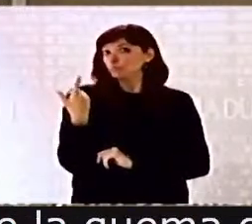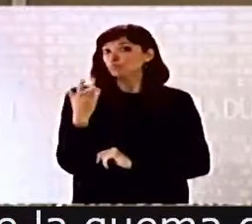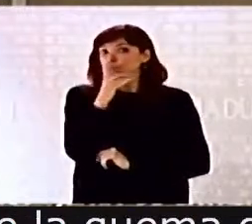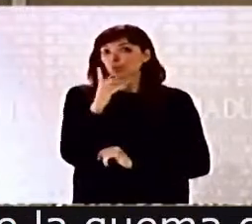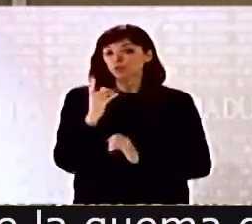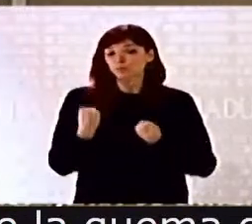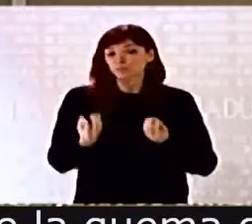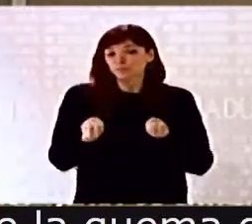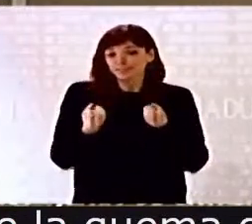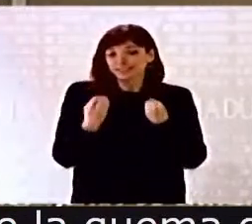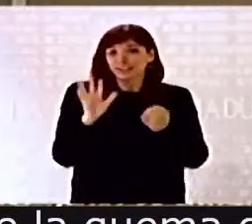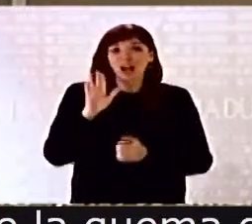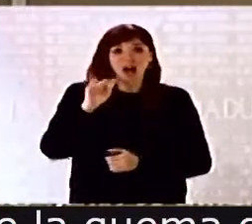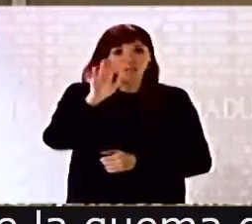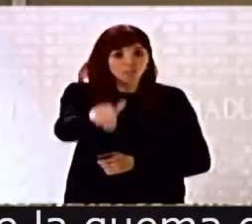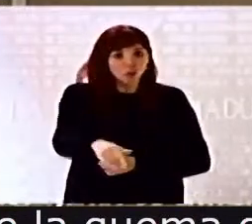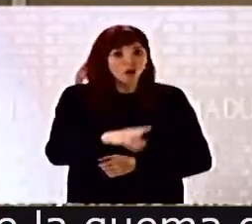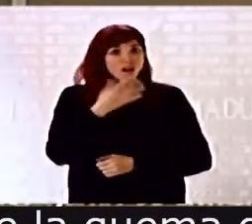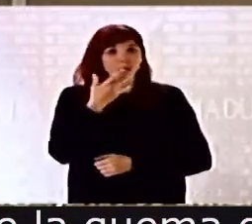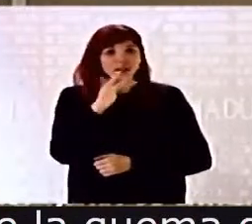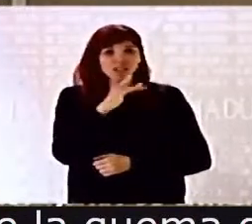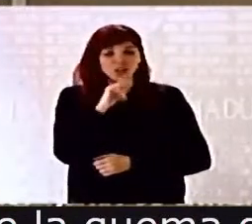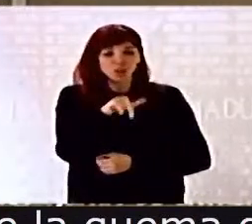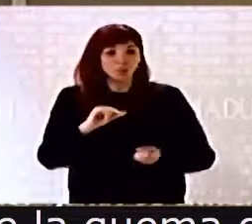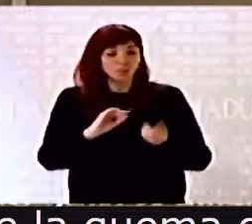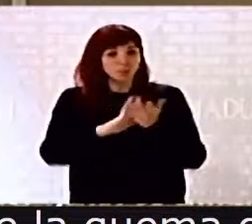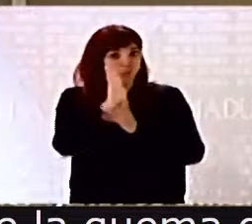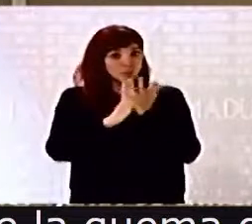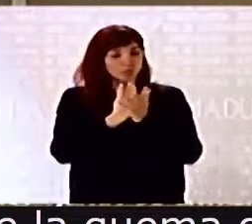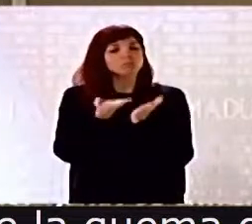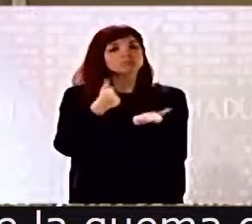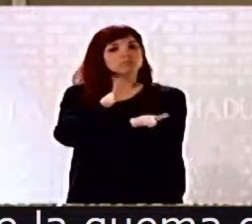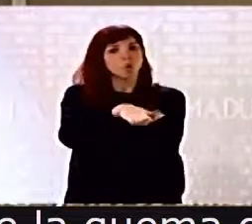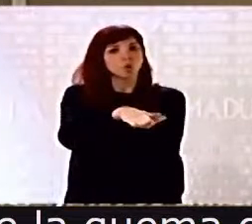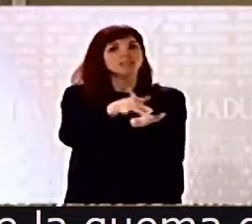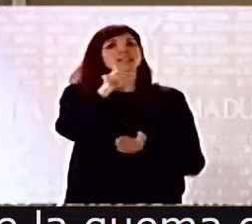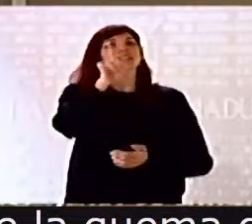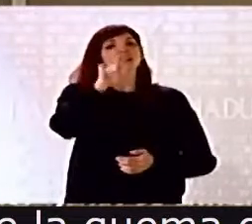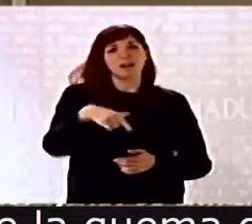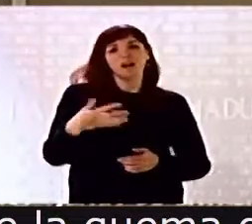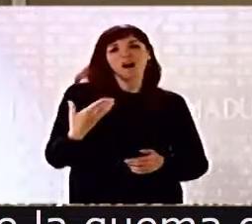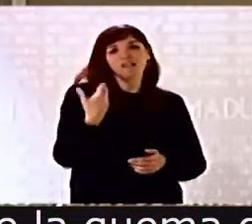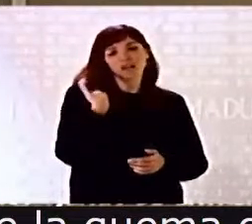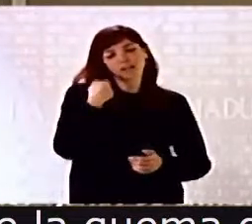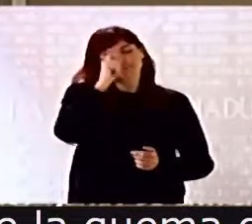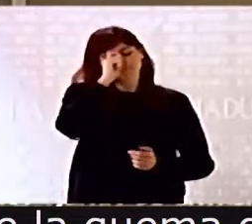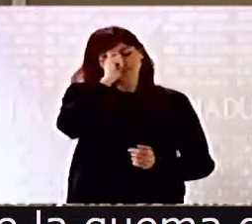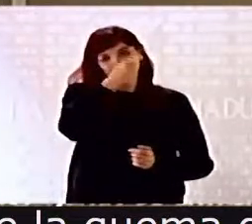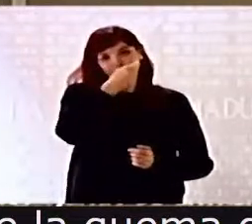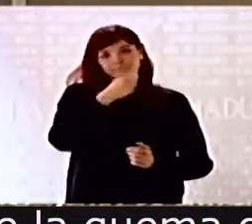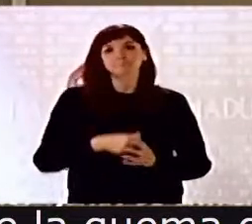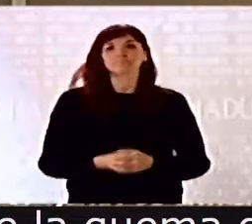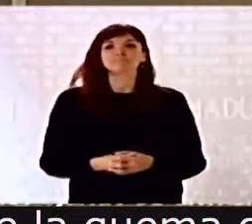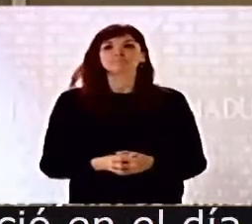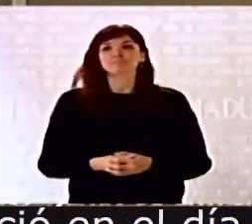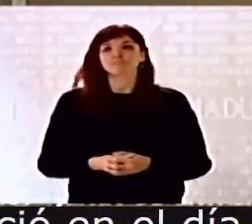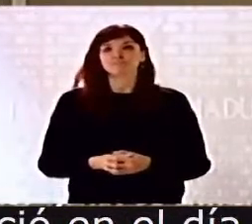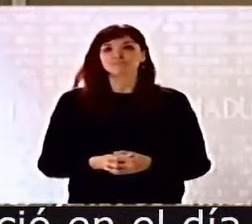rastrojos en el campo y que también falleció en el día de ayer.